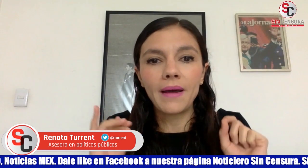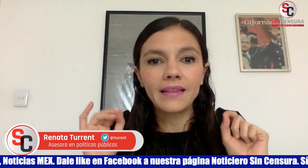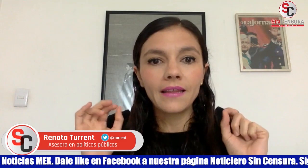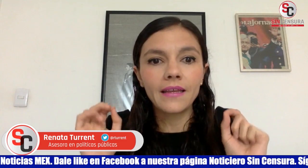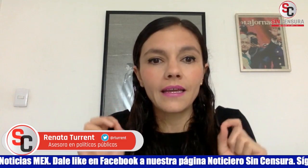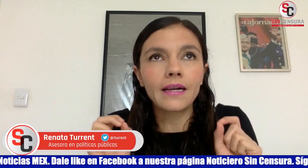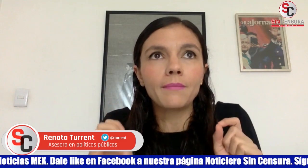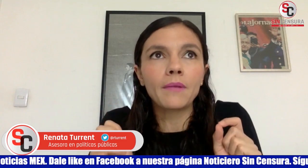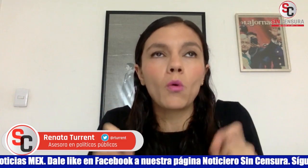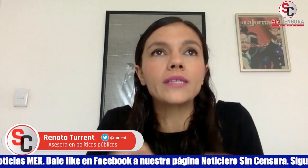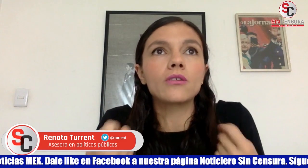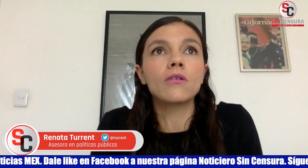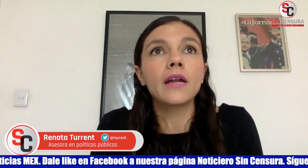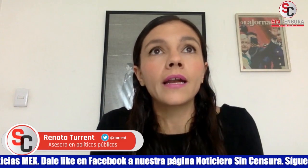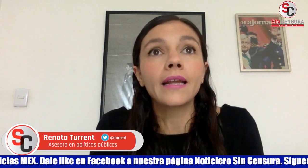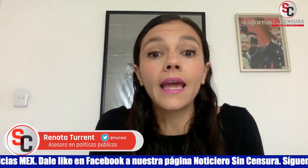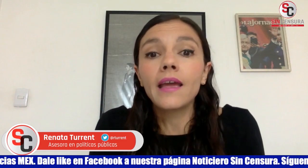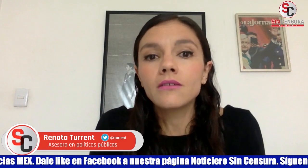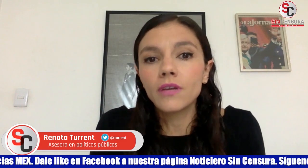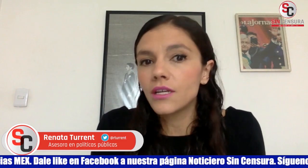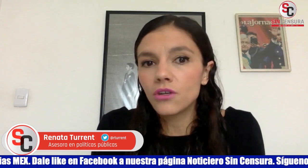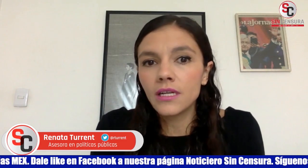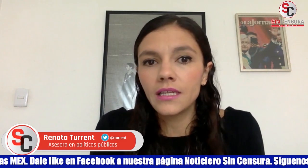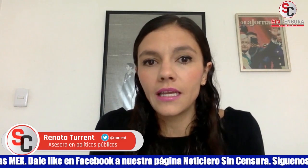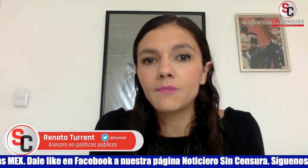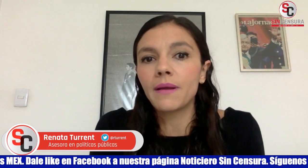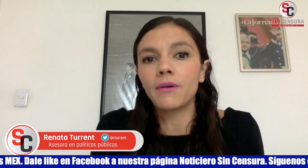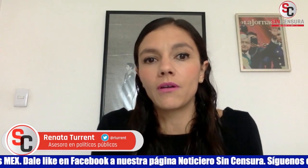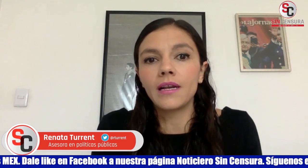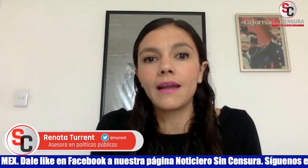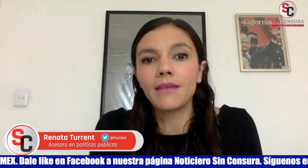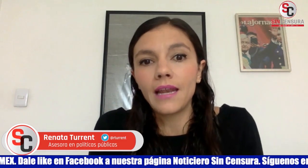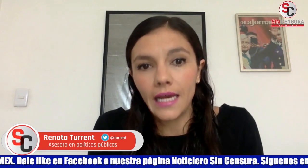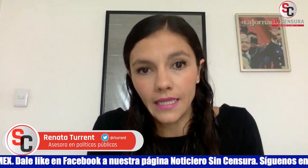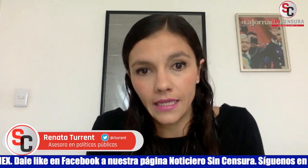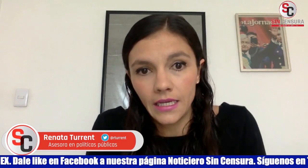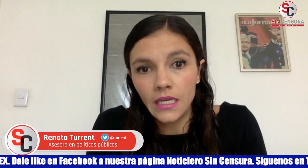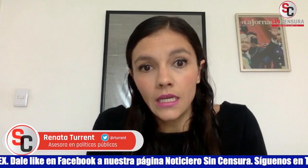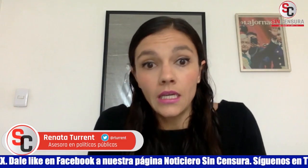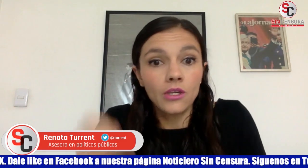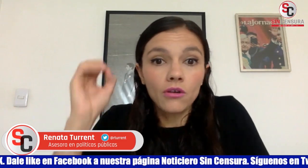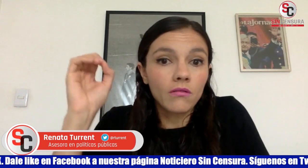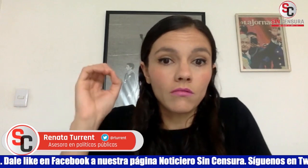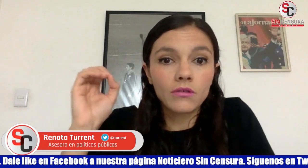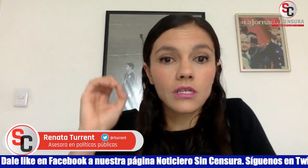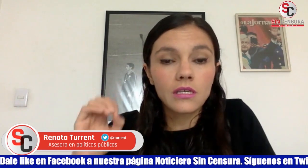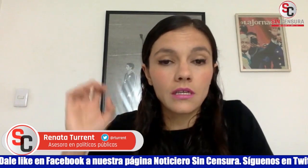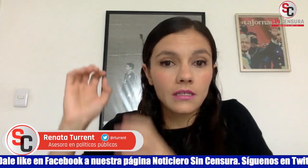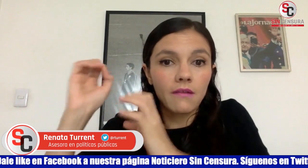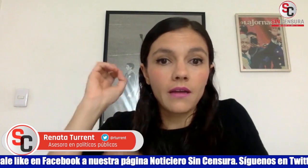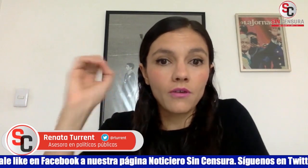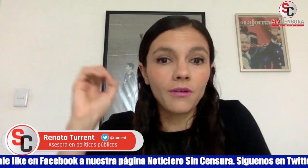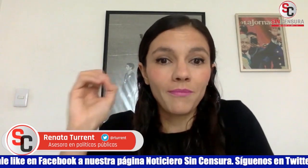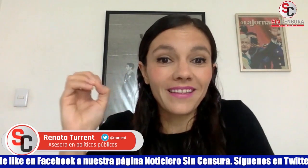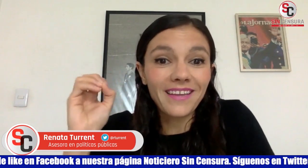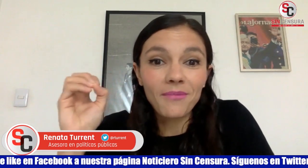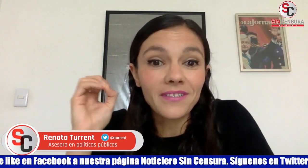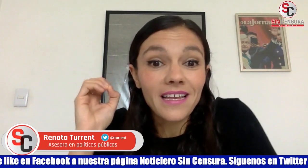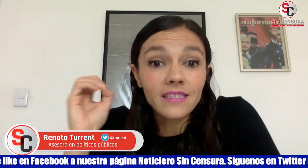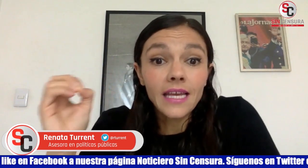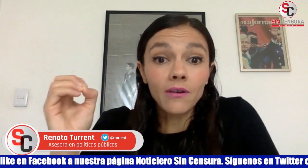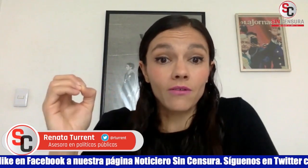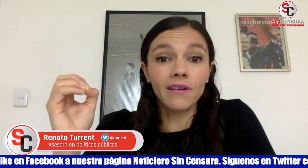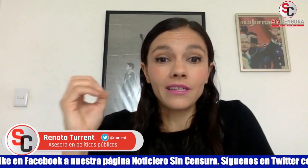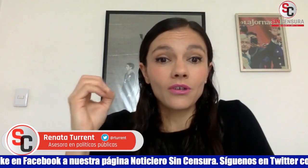esta parte de cuestionar qué es lo que ha hecho Lili Telles para mejorarle la vida a la gente. Y yo no sé si estaba yo en pantalla, pero